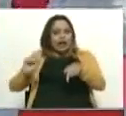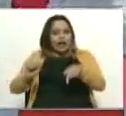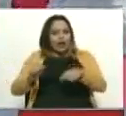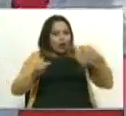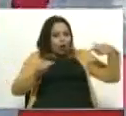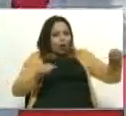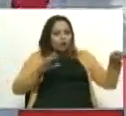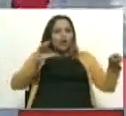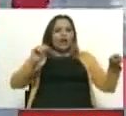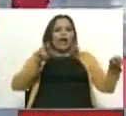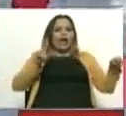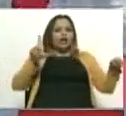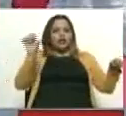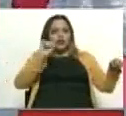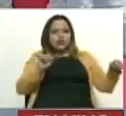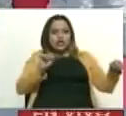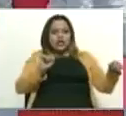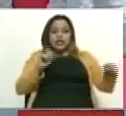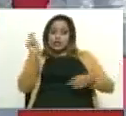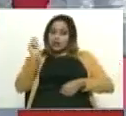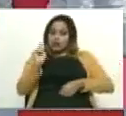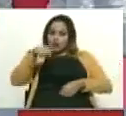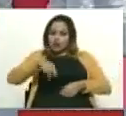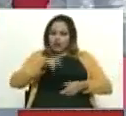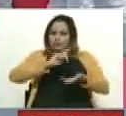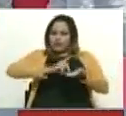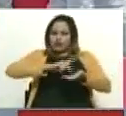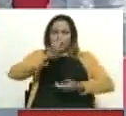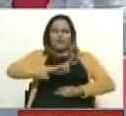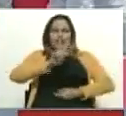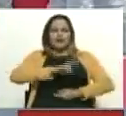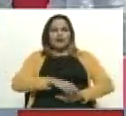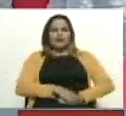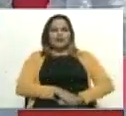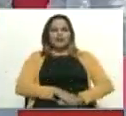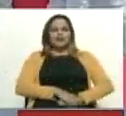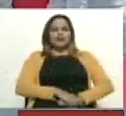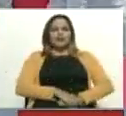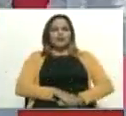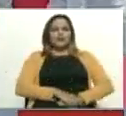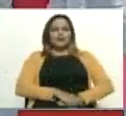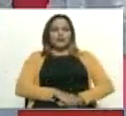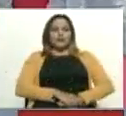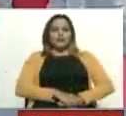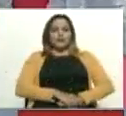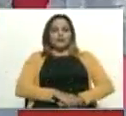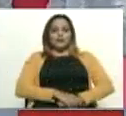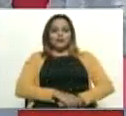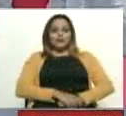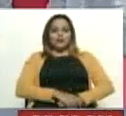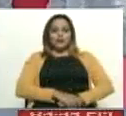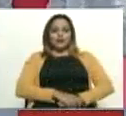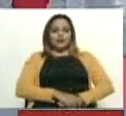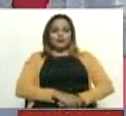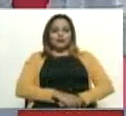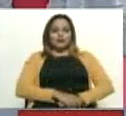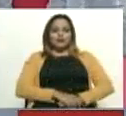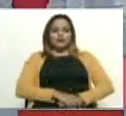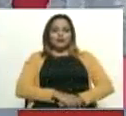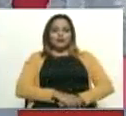Mogollón, diputado también por este circuito, ¿no, Carlos? De la parroquia El Valle del Circuito número 4. Y